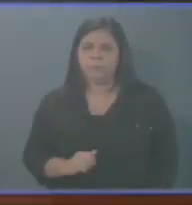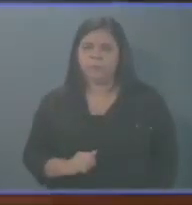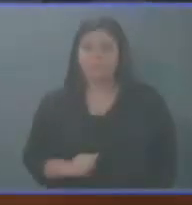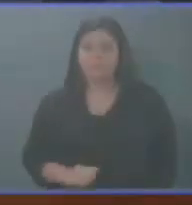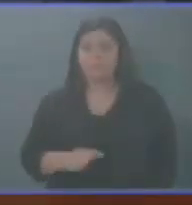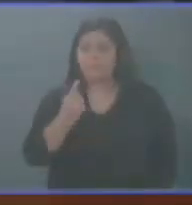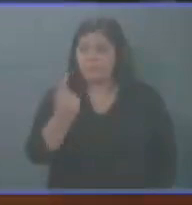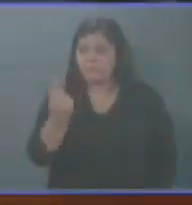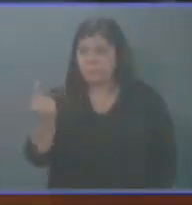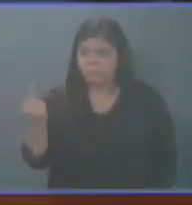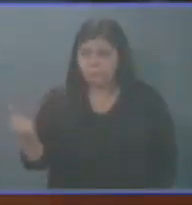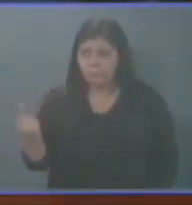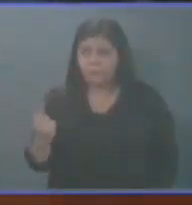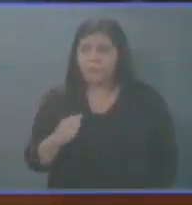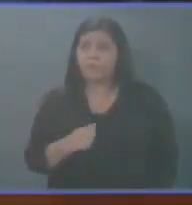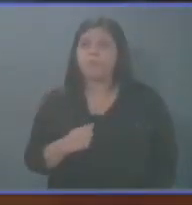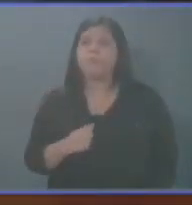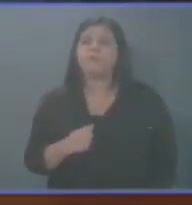Señores de la prensa, amigos